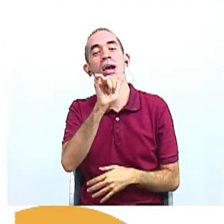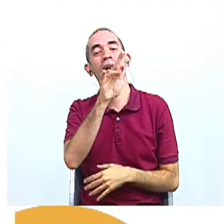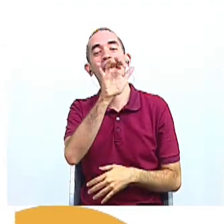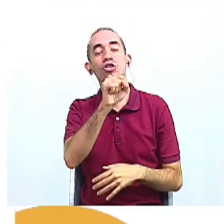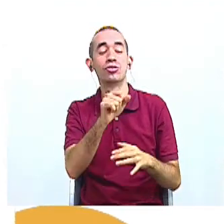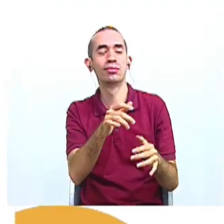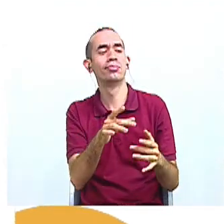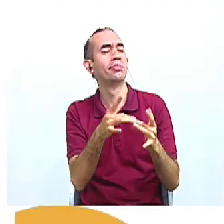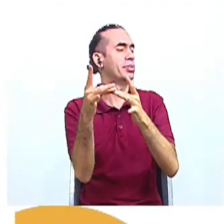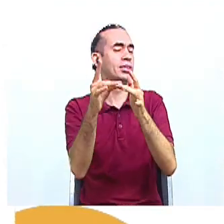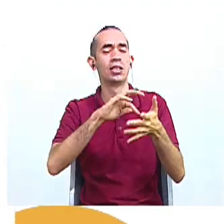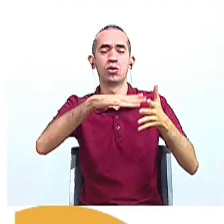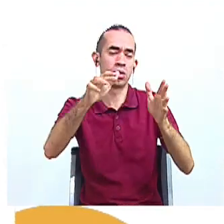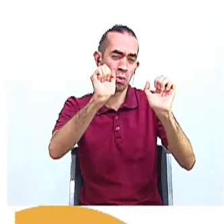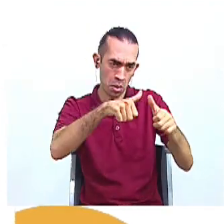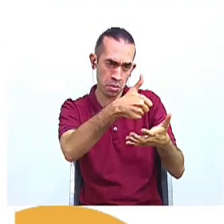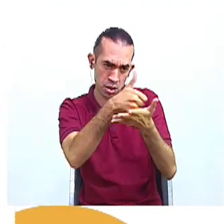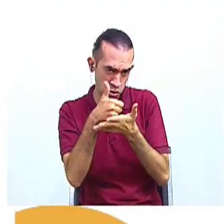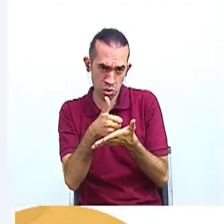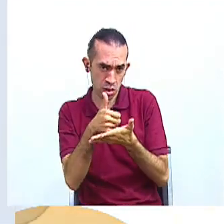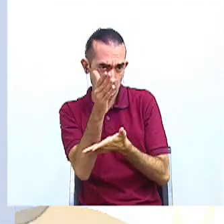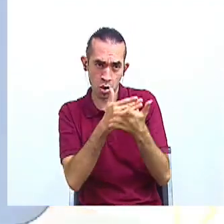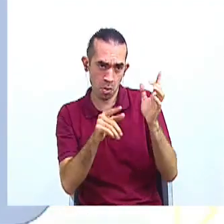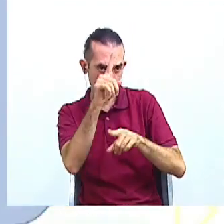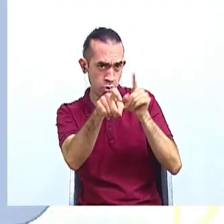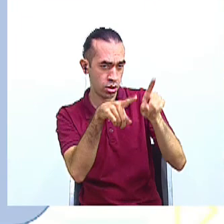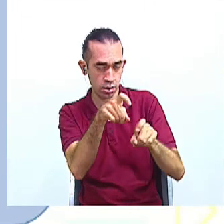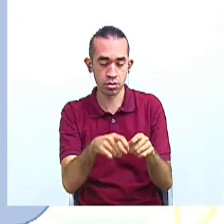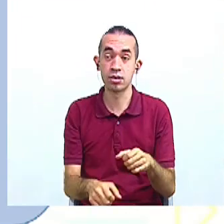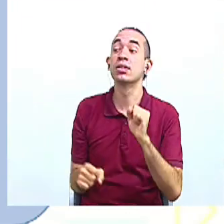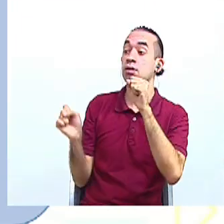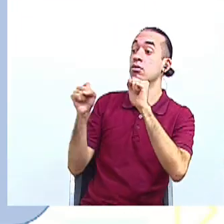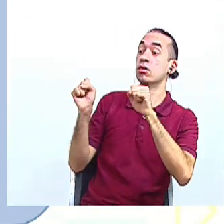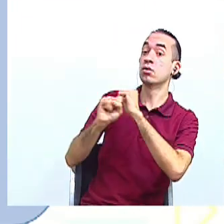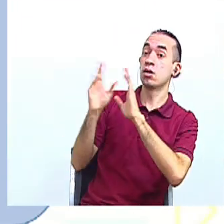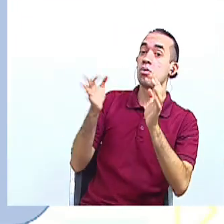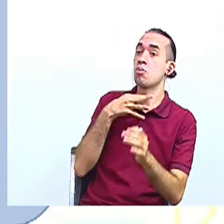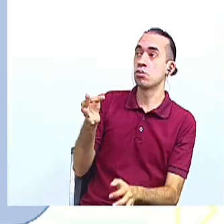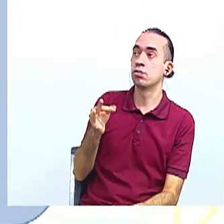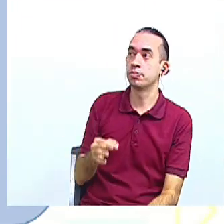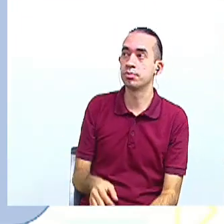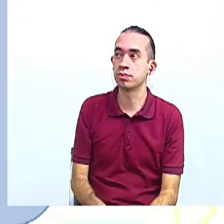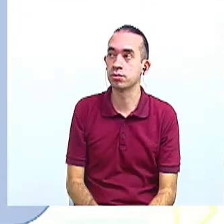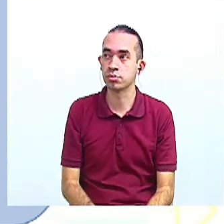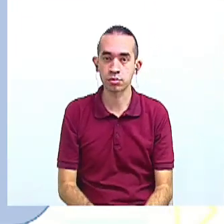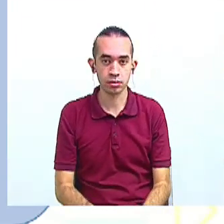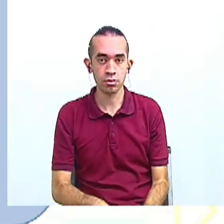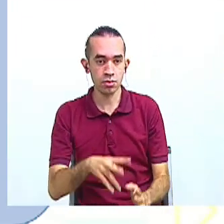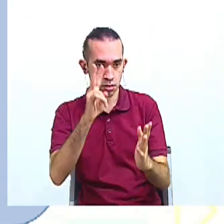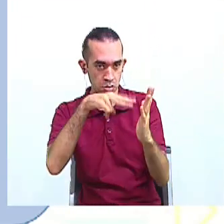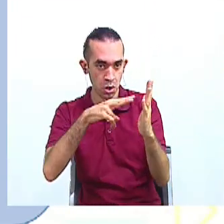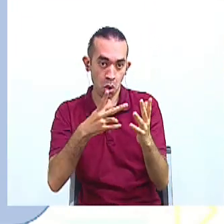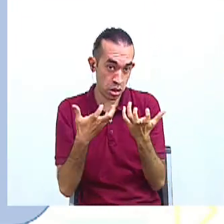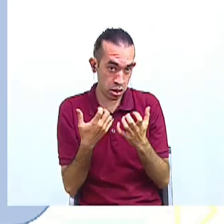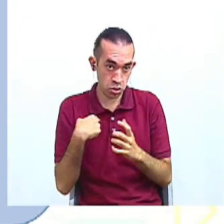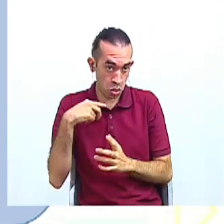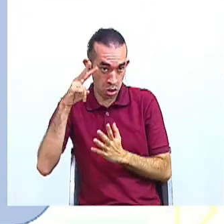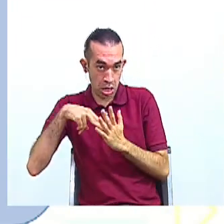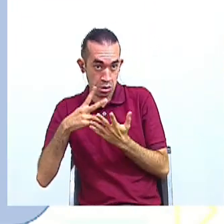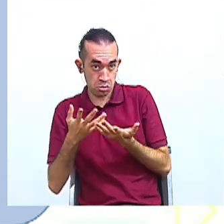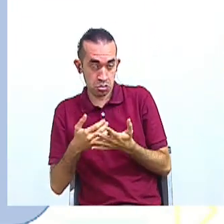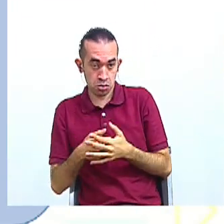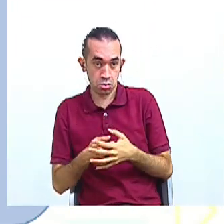estrella. Carlitos, ¿me puedes ayudar con algunas preguntas? Claro, profe, con gusto. ¿Puedes leerla o quieres que la lea